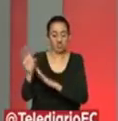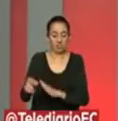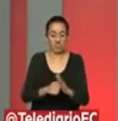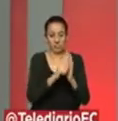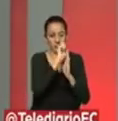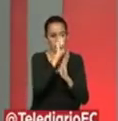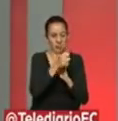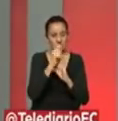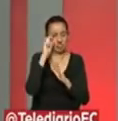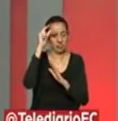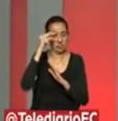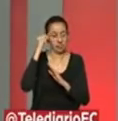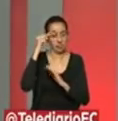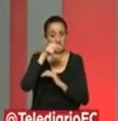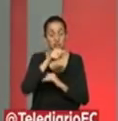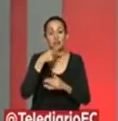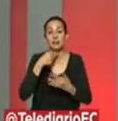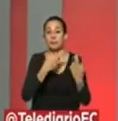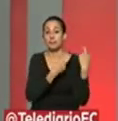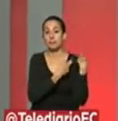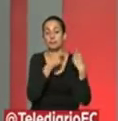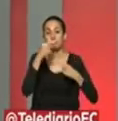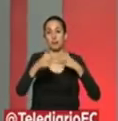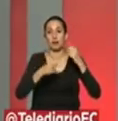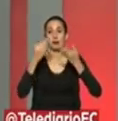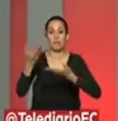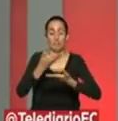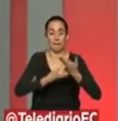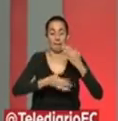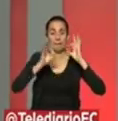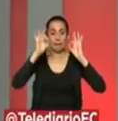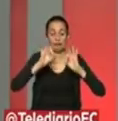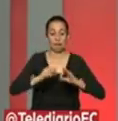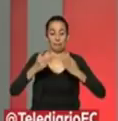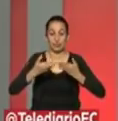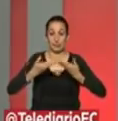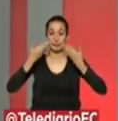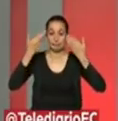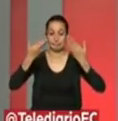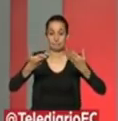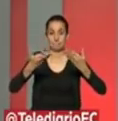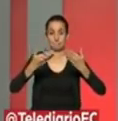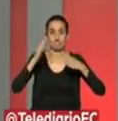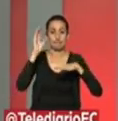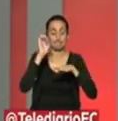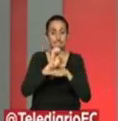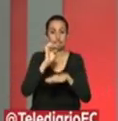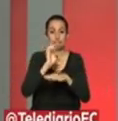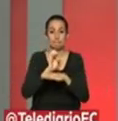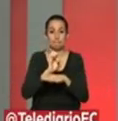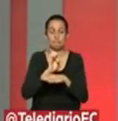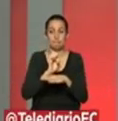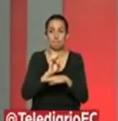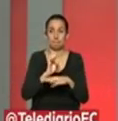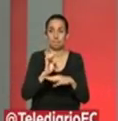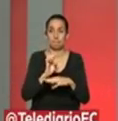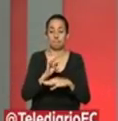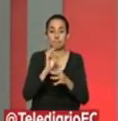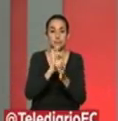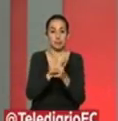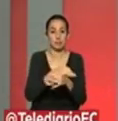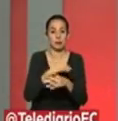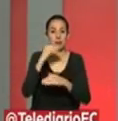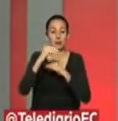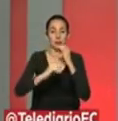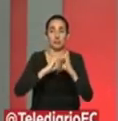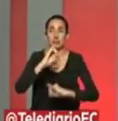abogado del Estado, que es lo que corresponde cuando ella incluso está residiendo fuera del Ecuador y está en funciones de carácter